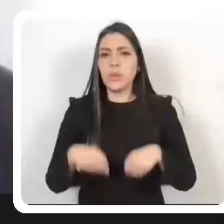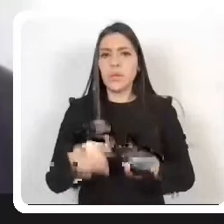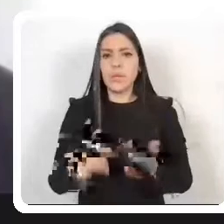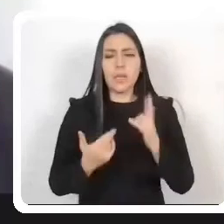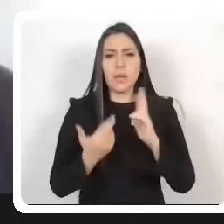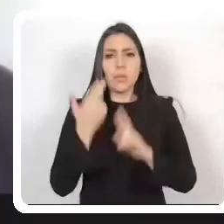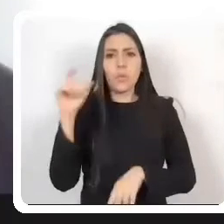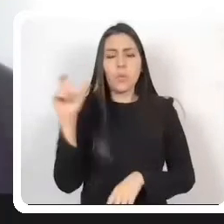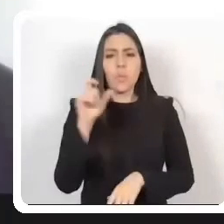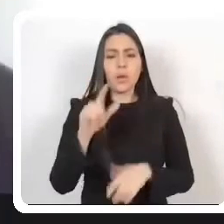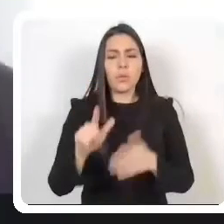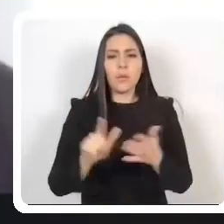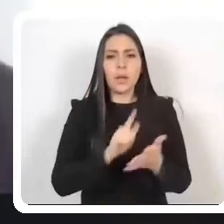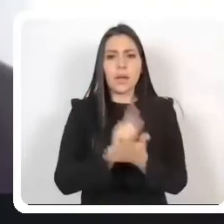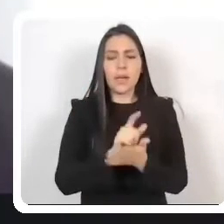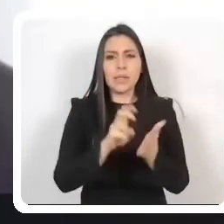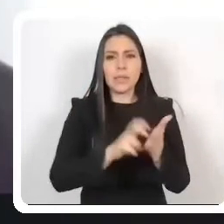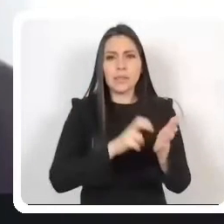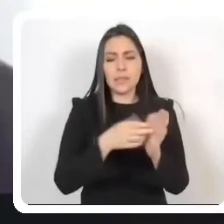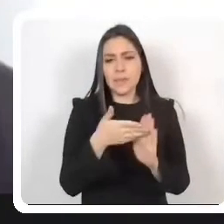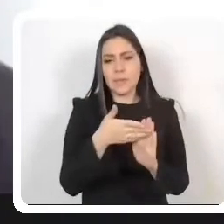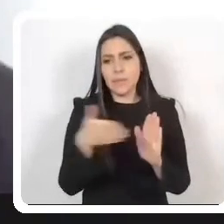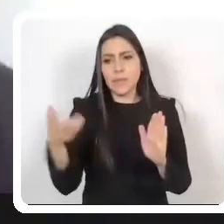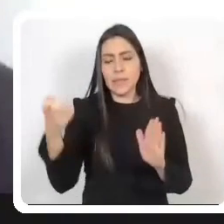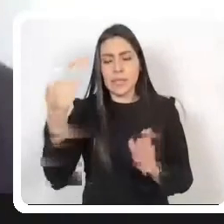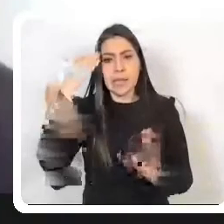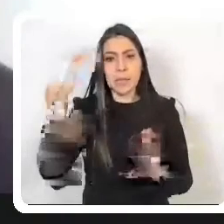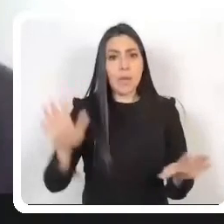Reforma, un periodo de transformación